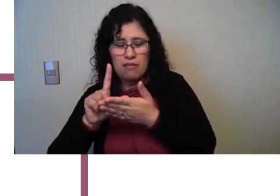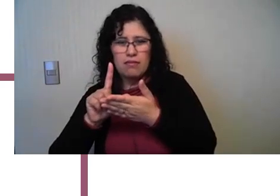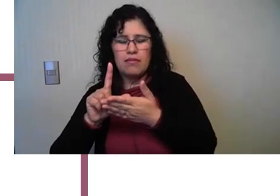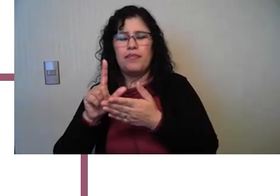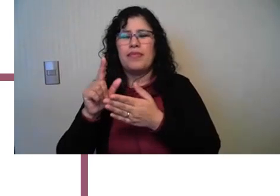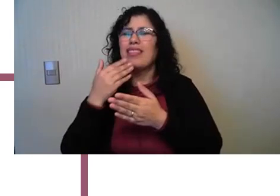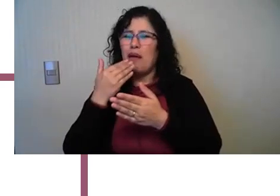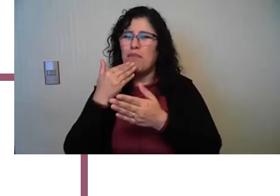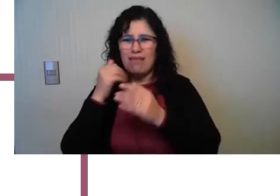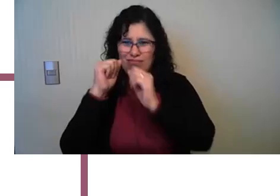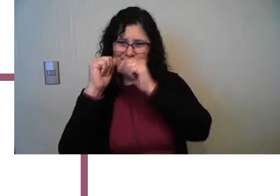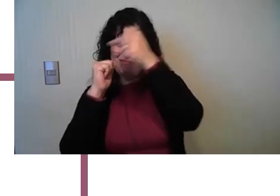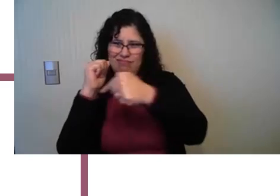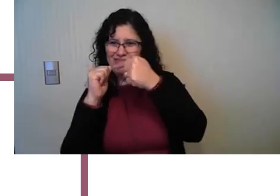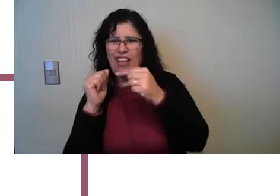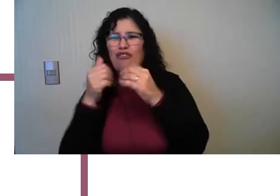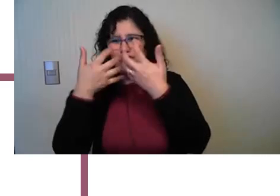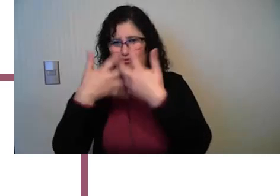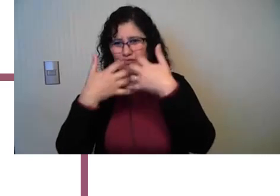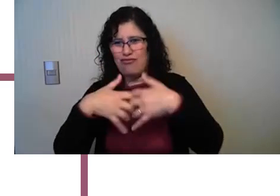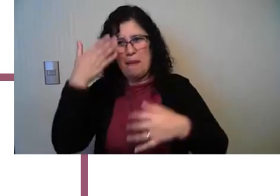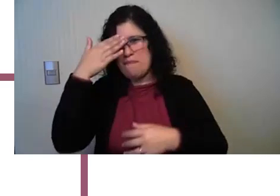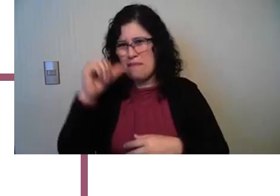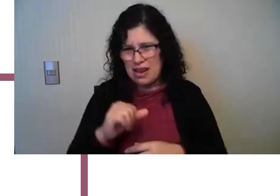Bueno, el cerebelo está ubicado, ¿cierto?, en la fosa